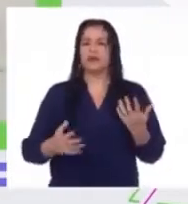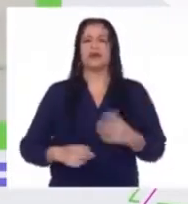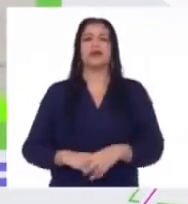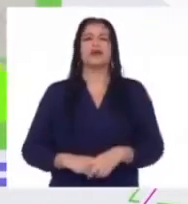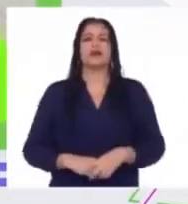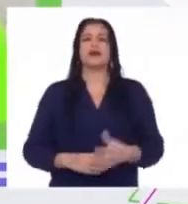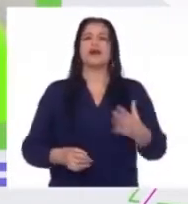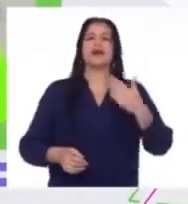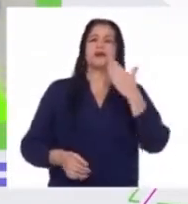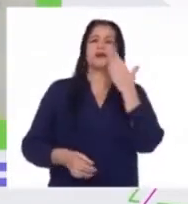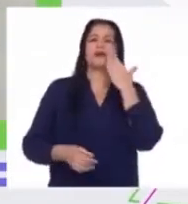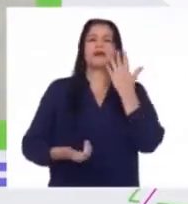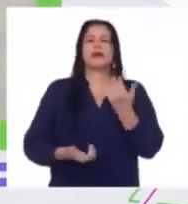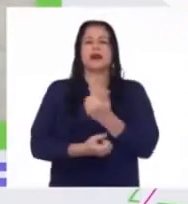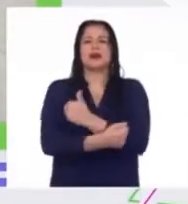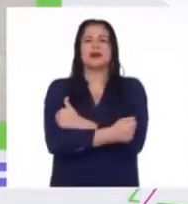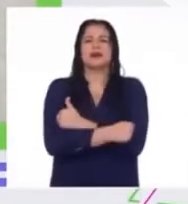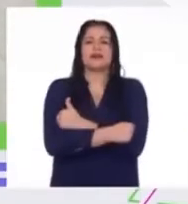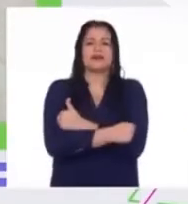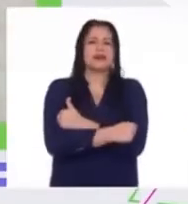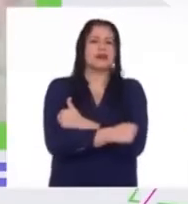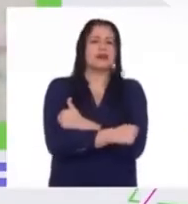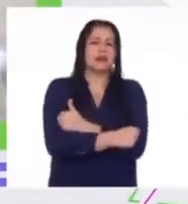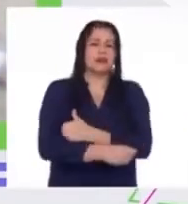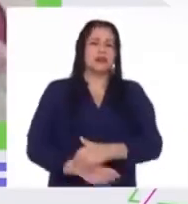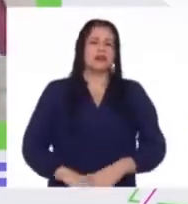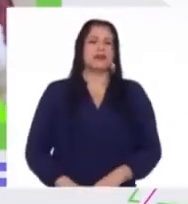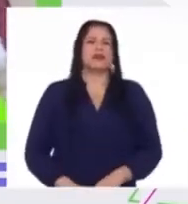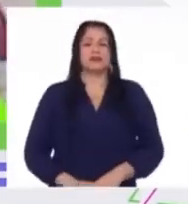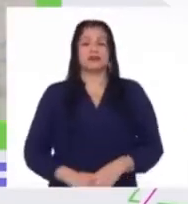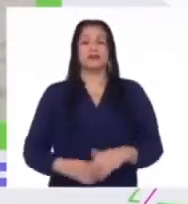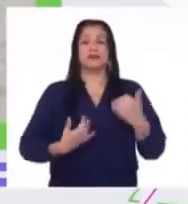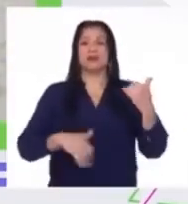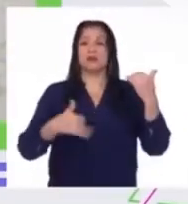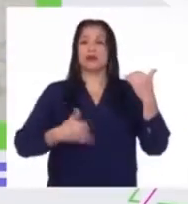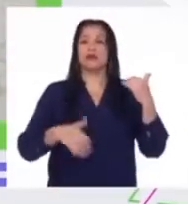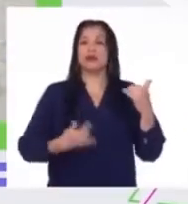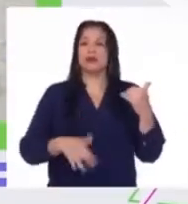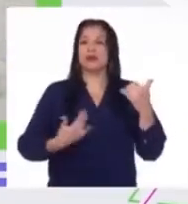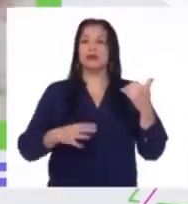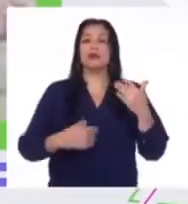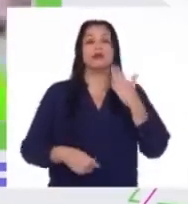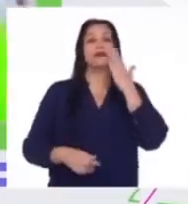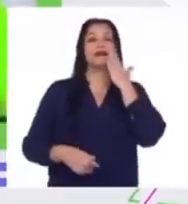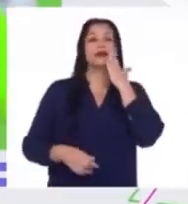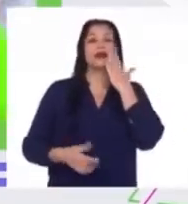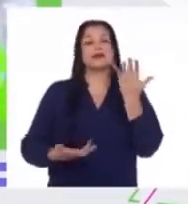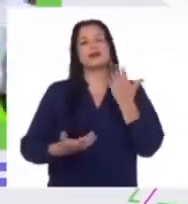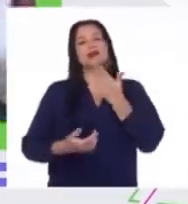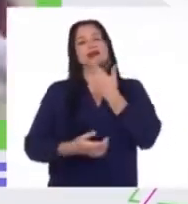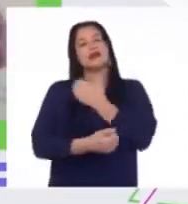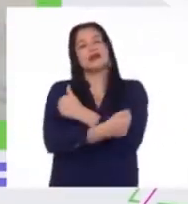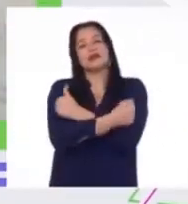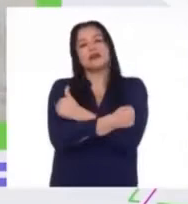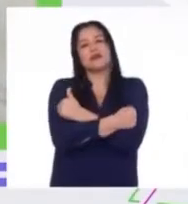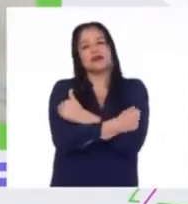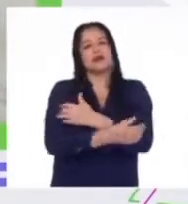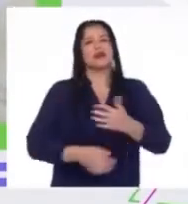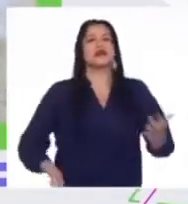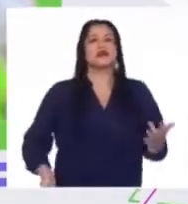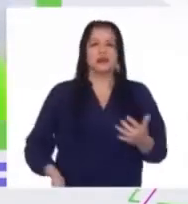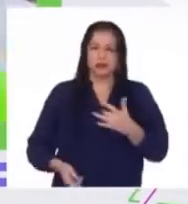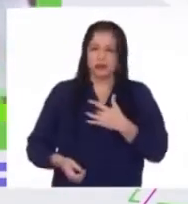madre querida, me tratan con la eriza. Ay, madrecita, madre querida,